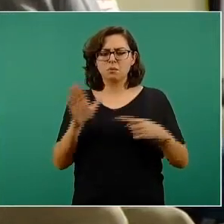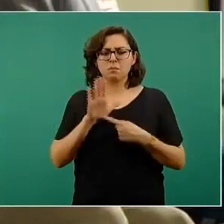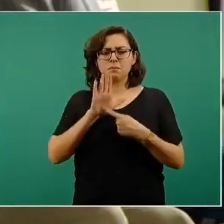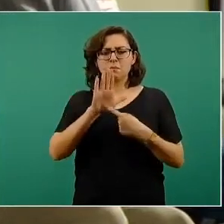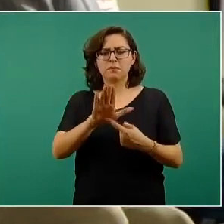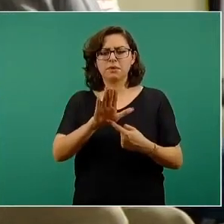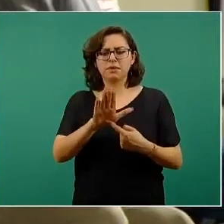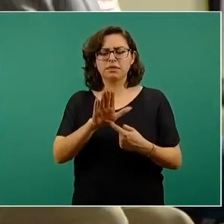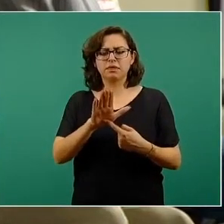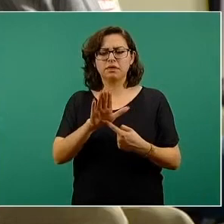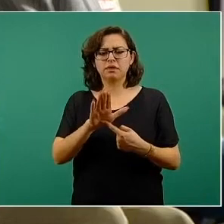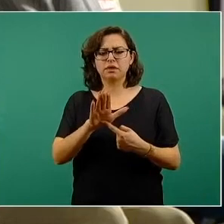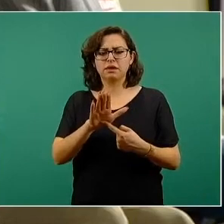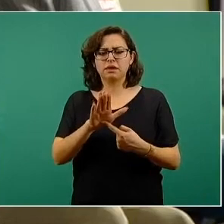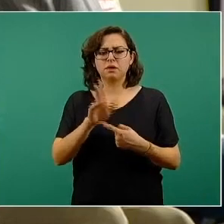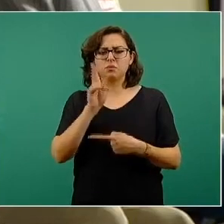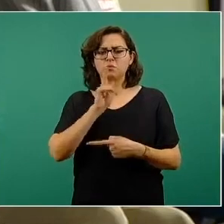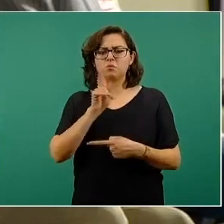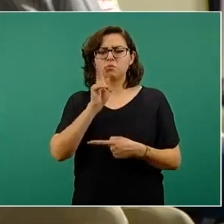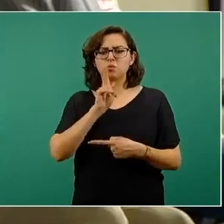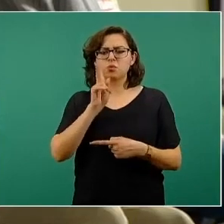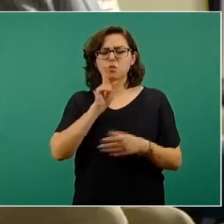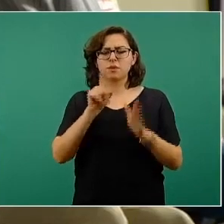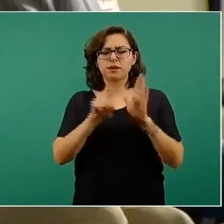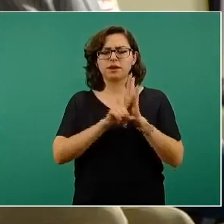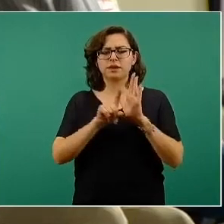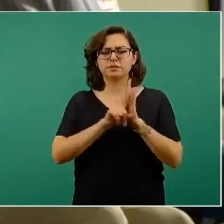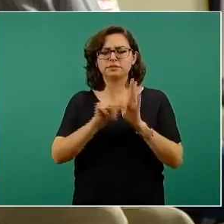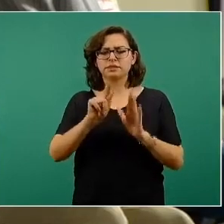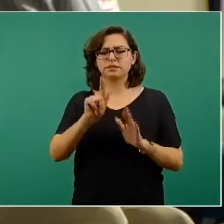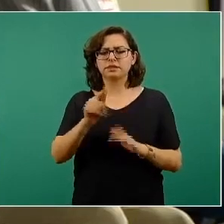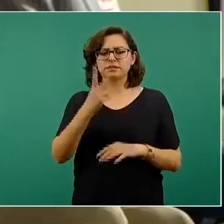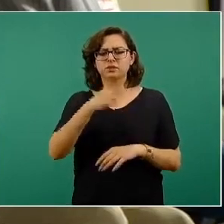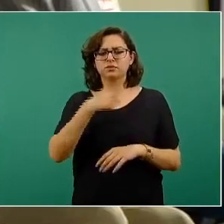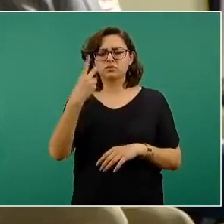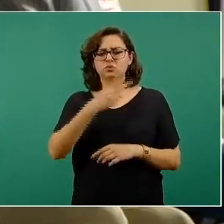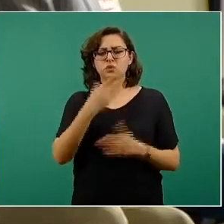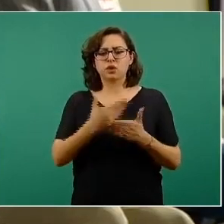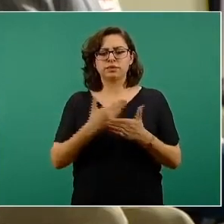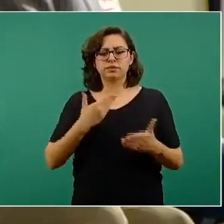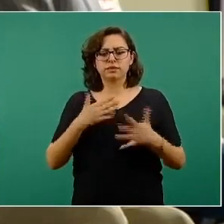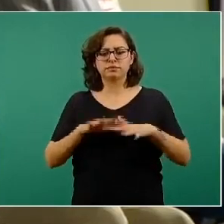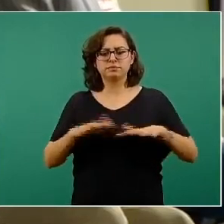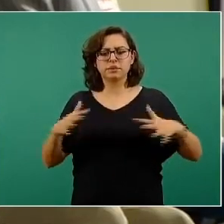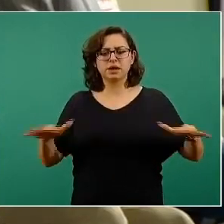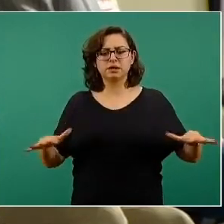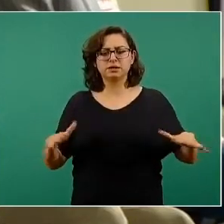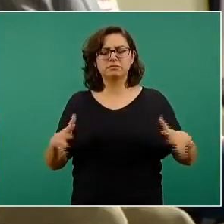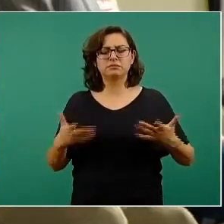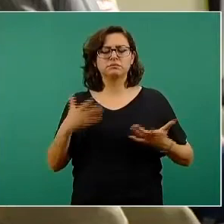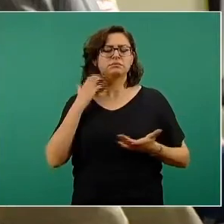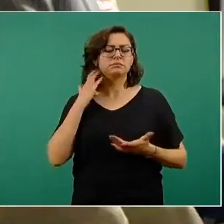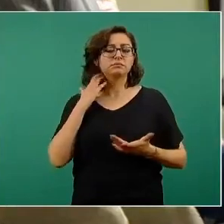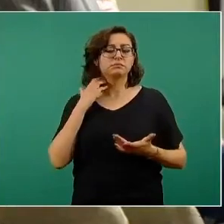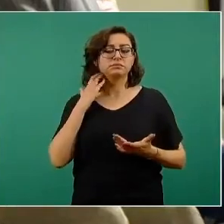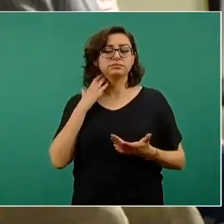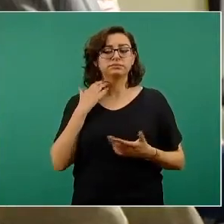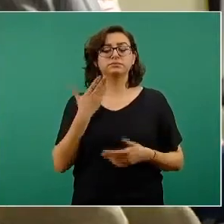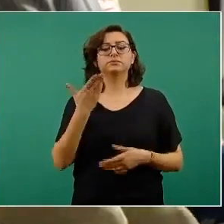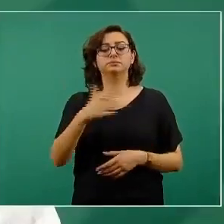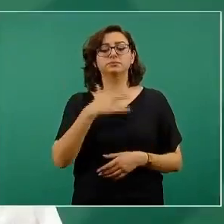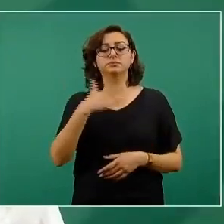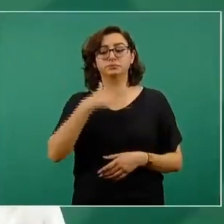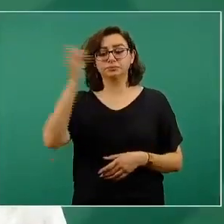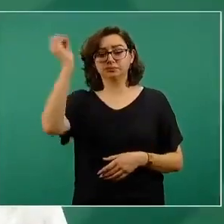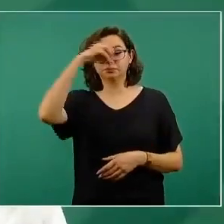negativas. Tienen que ser con 72 horas de anticipación antes de ingresar a las playas. ¿Qué respuesta da, bueno, a Sí, general?